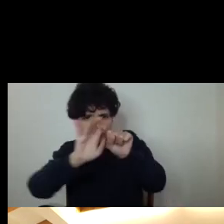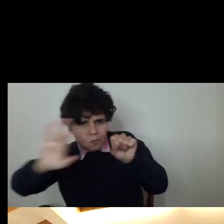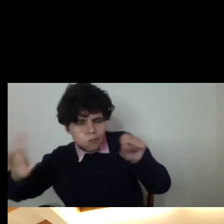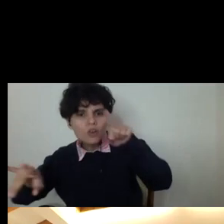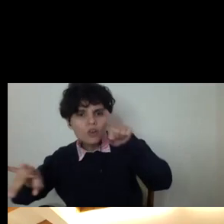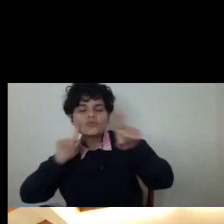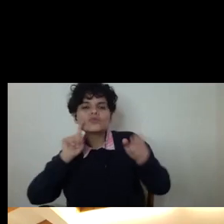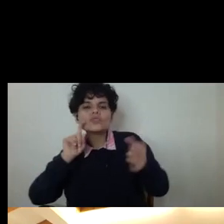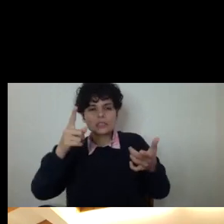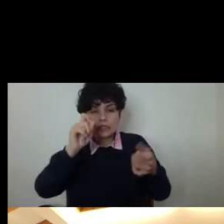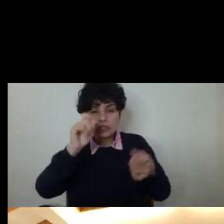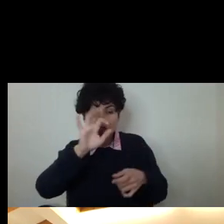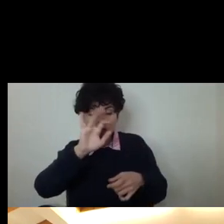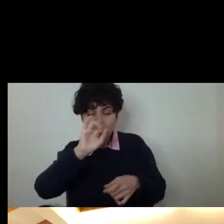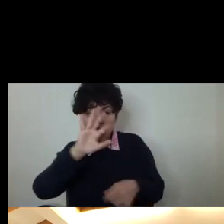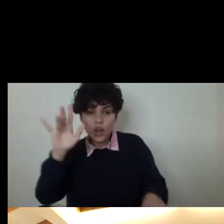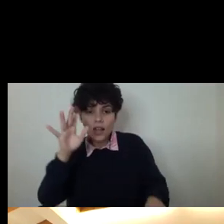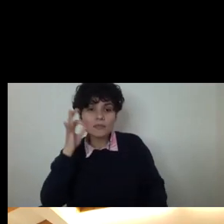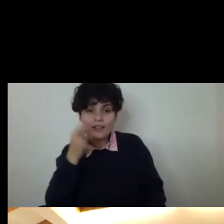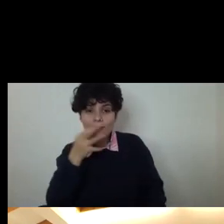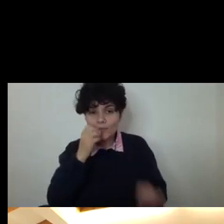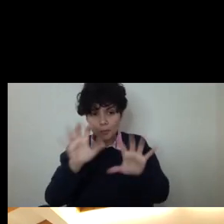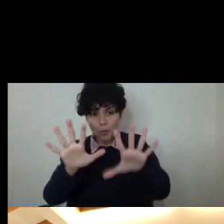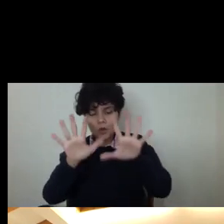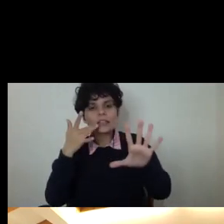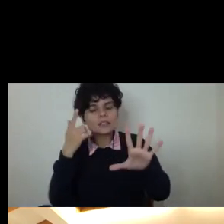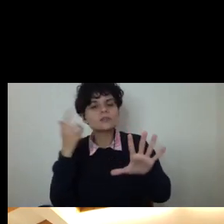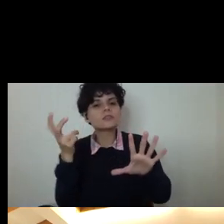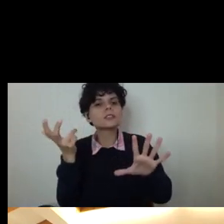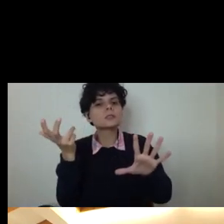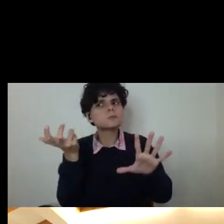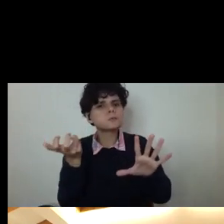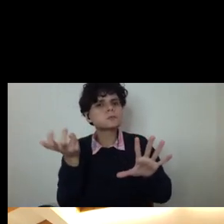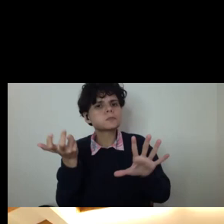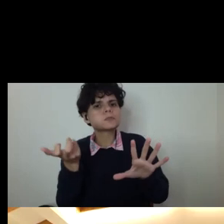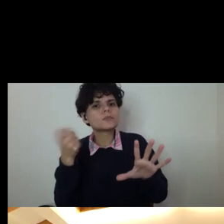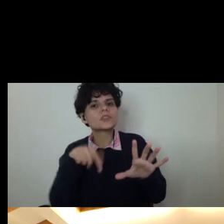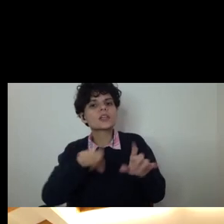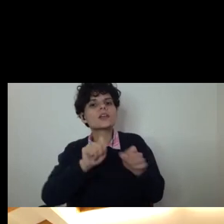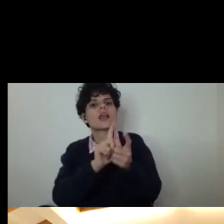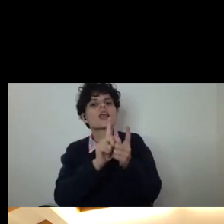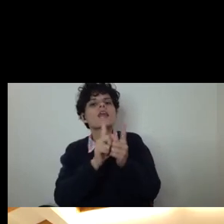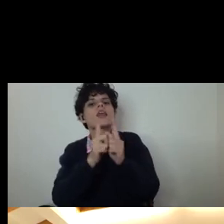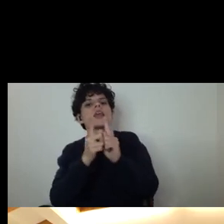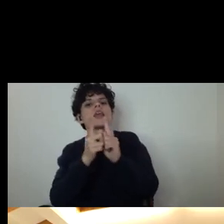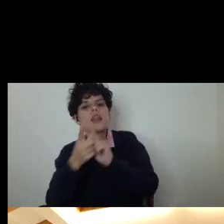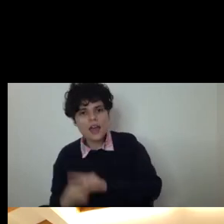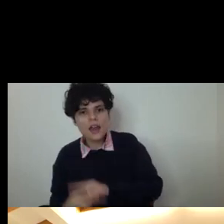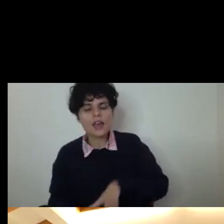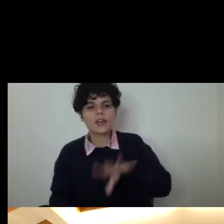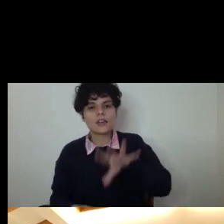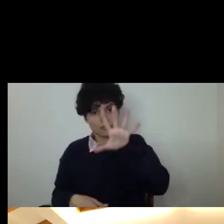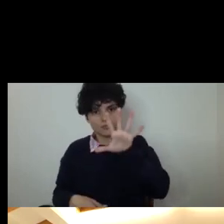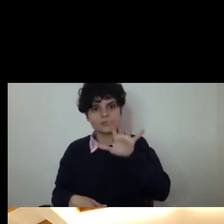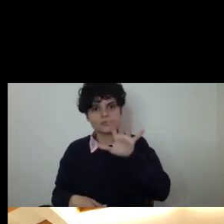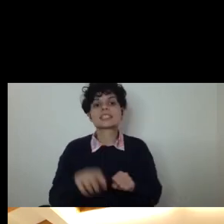se recoge la señal, se recoge en función del tiempo y se va generando esta imagen en 2 dimensiones, y que cuando